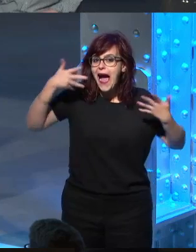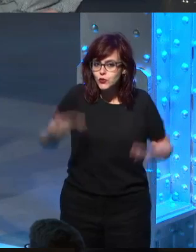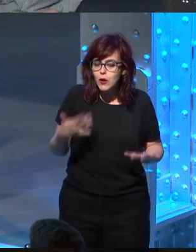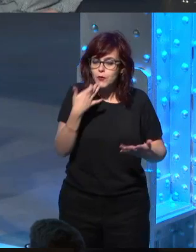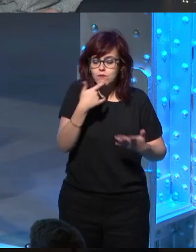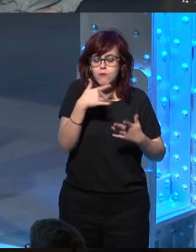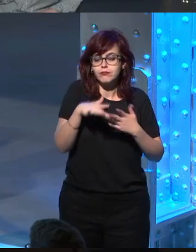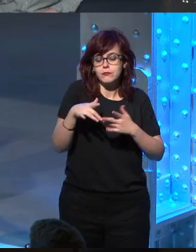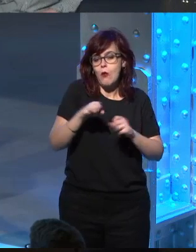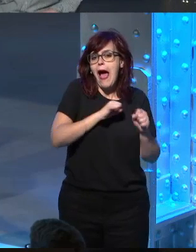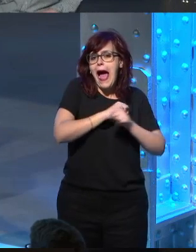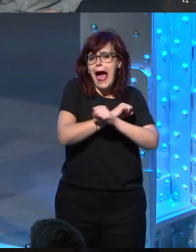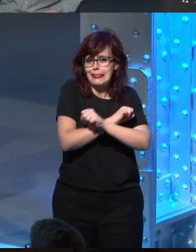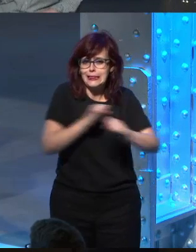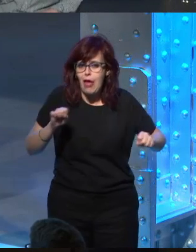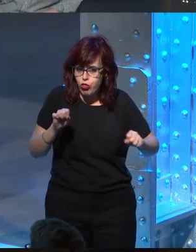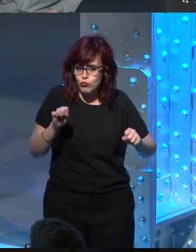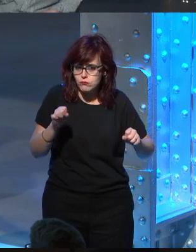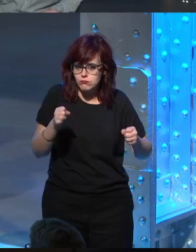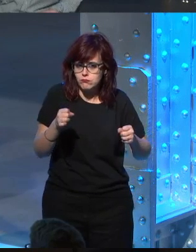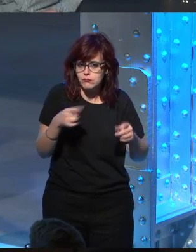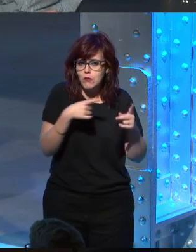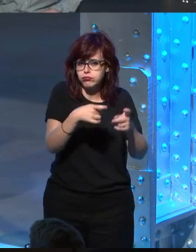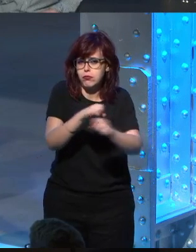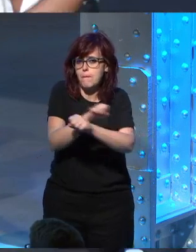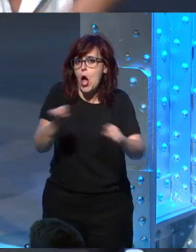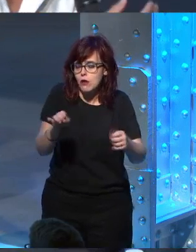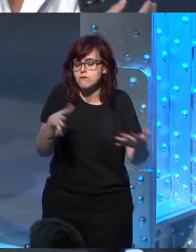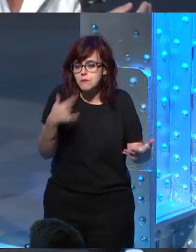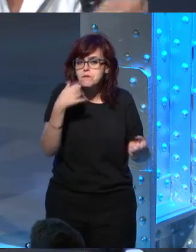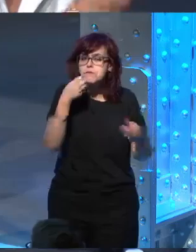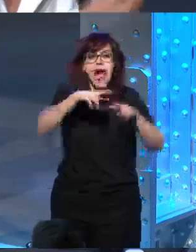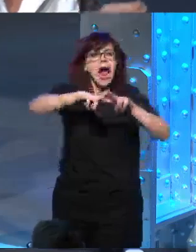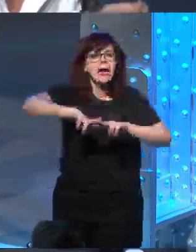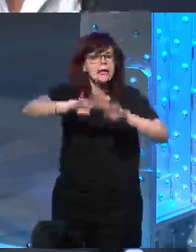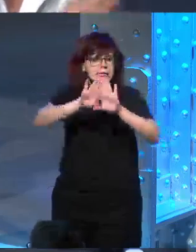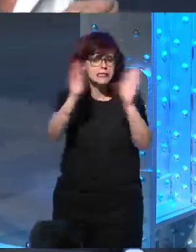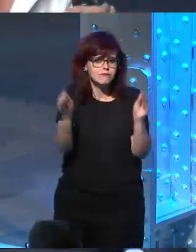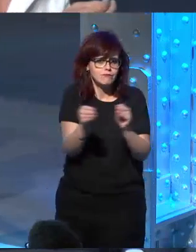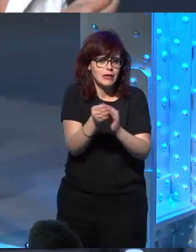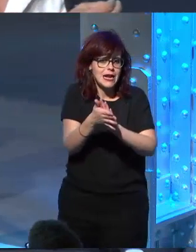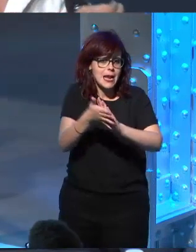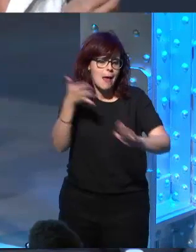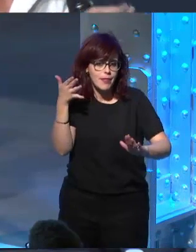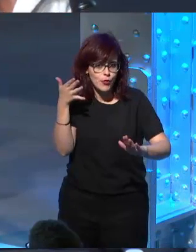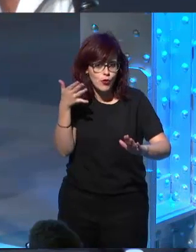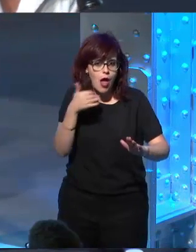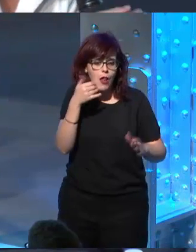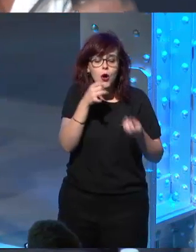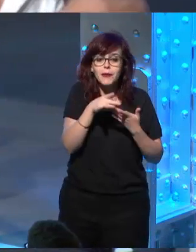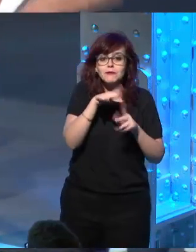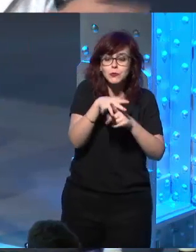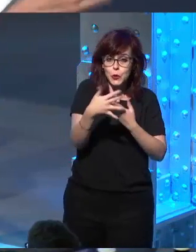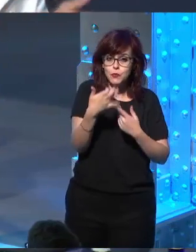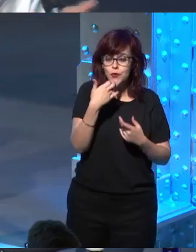hay un atentado, pues se hace un análisis rápido en el momento sobre algo que está ocurriendo.